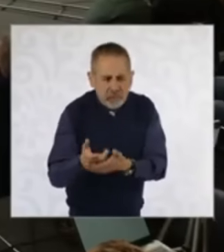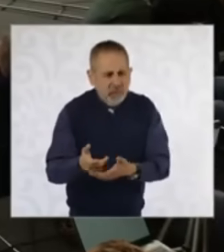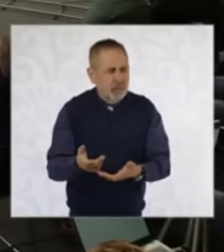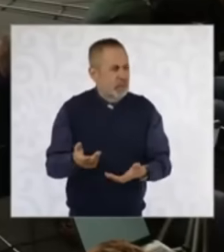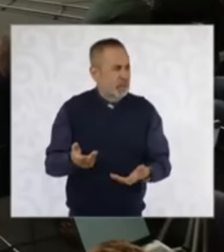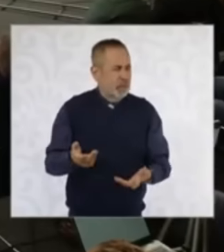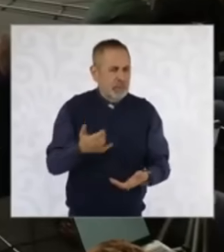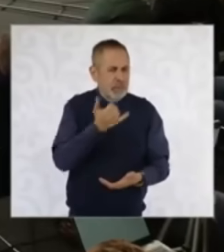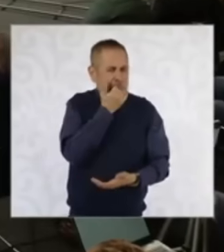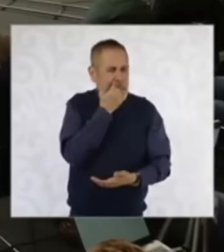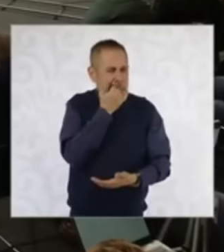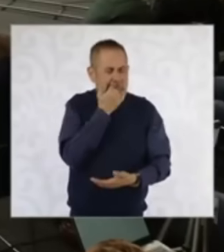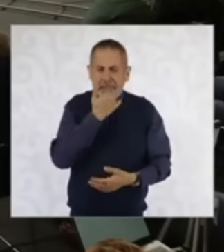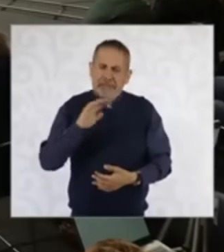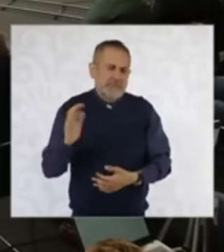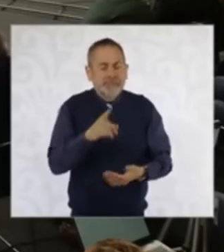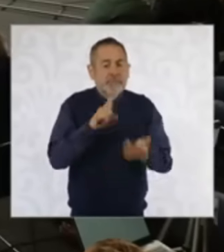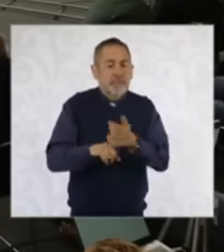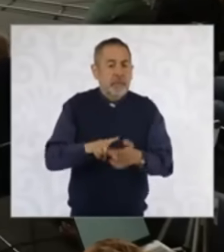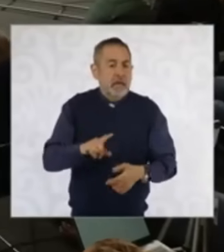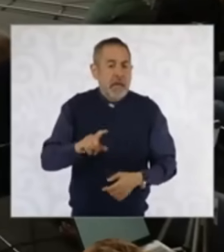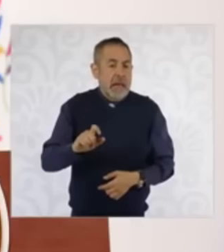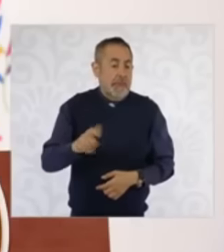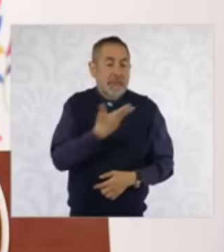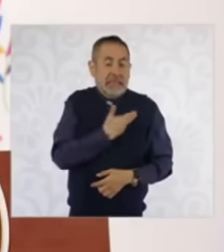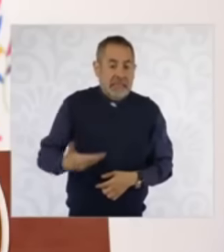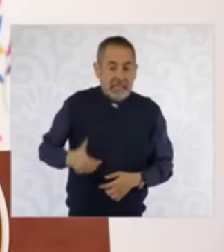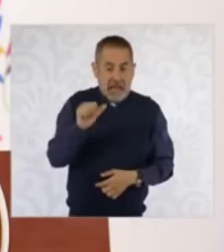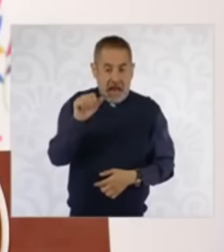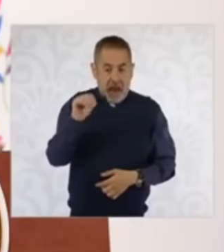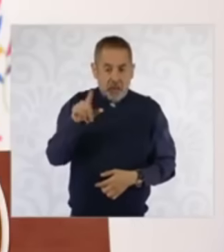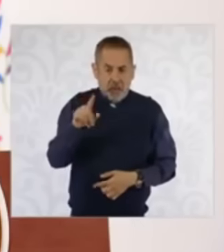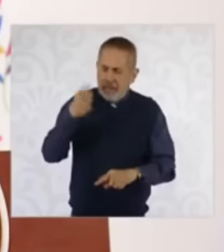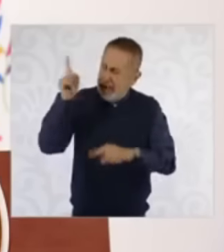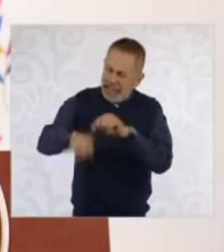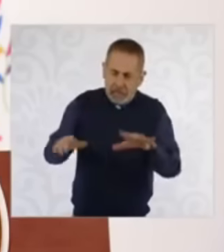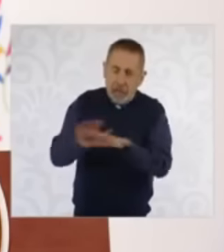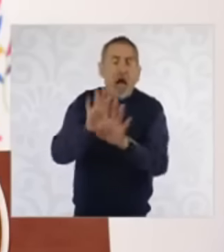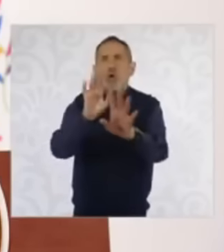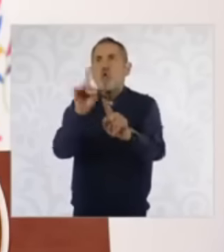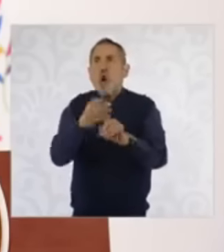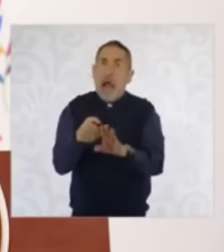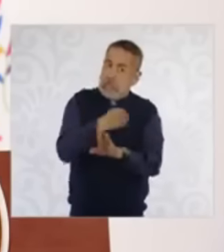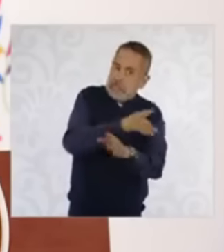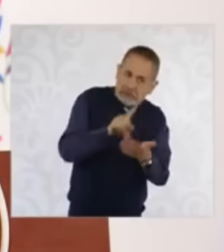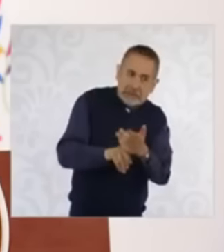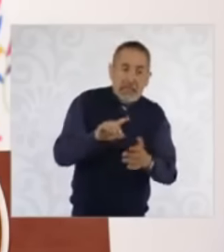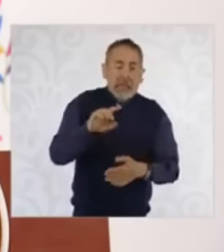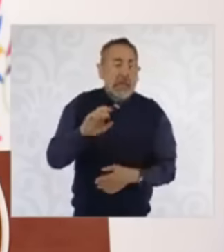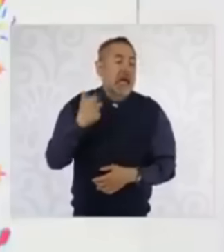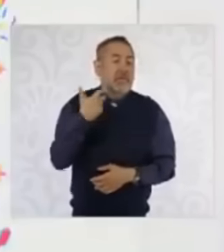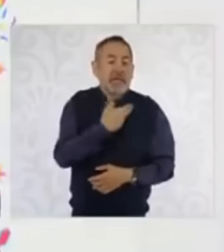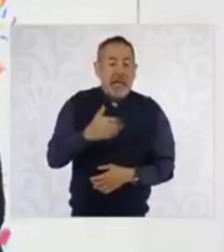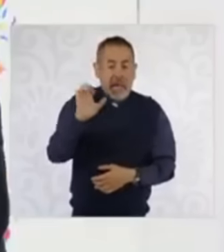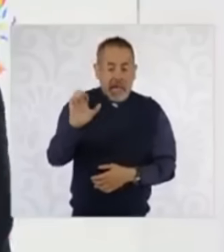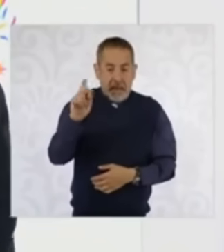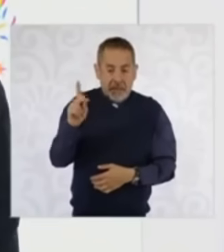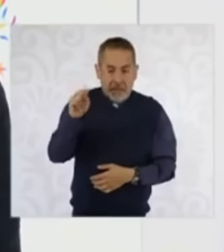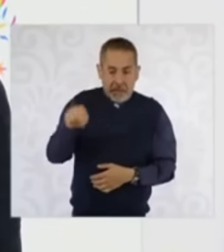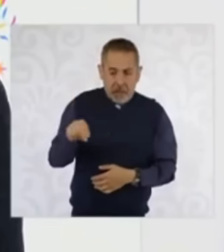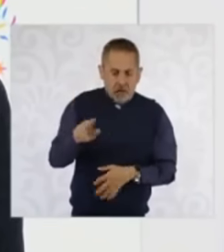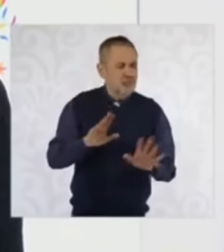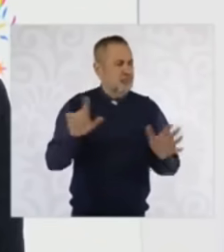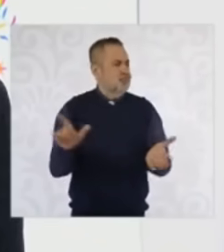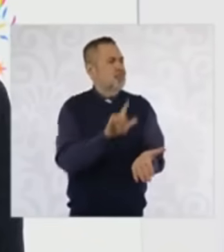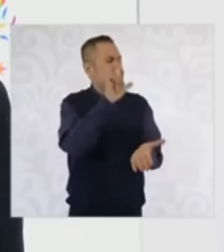rollo detrás que hay que entender para que no nos vean la cara de what. Así que acompáñenme y vamos desmenuzando esto paso a pasito, suave